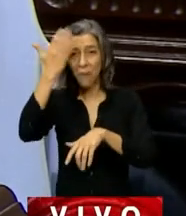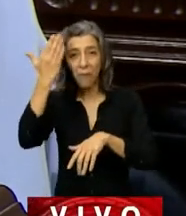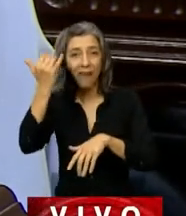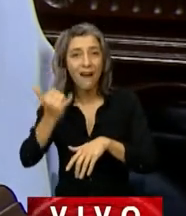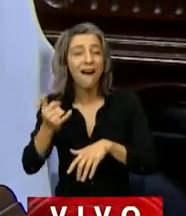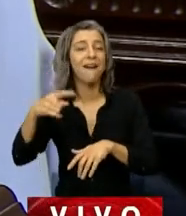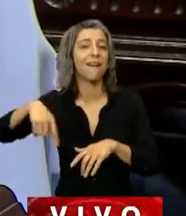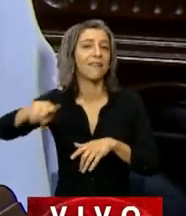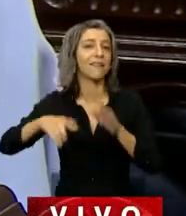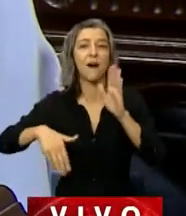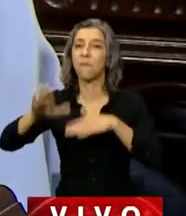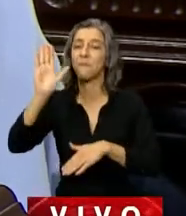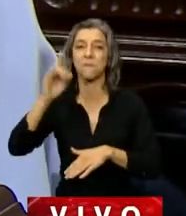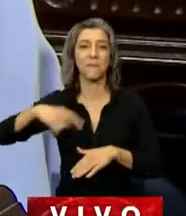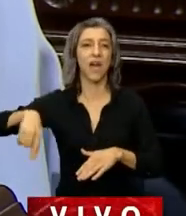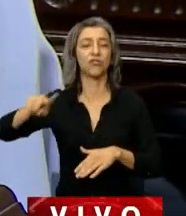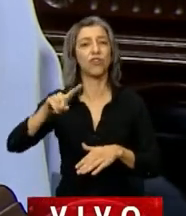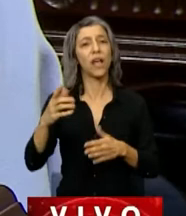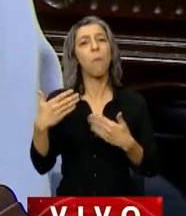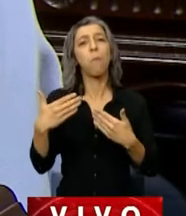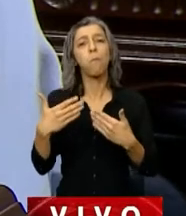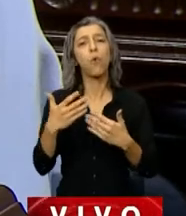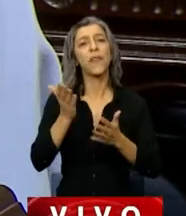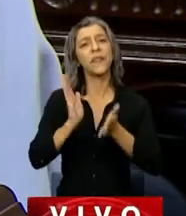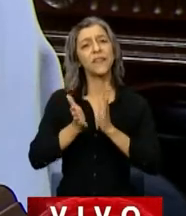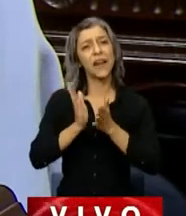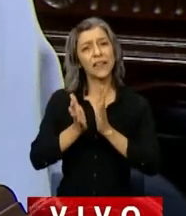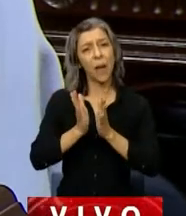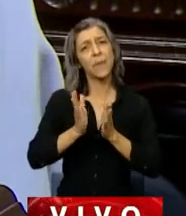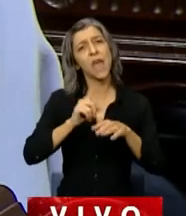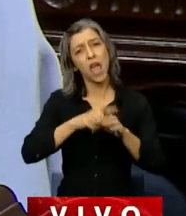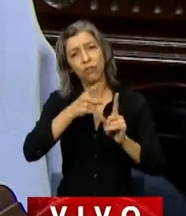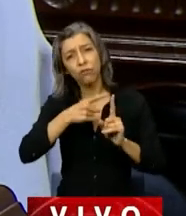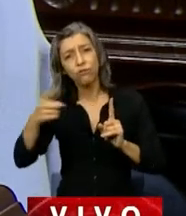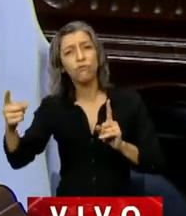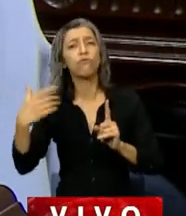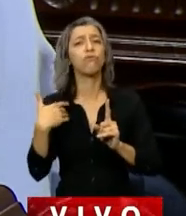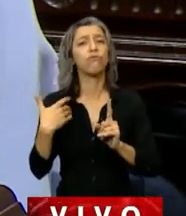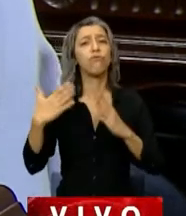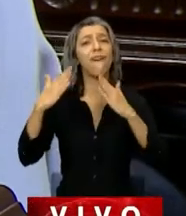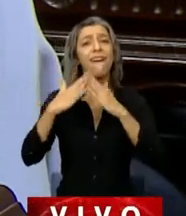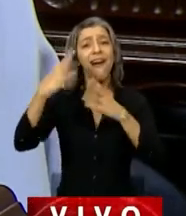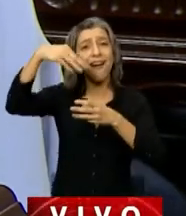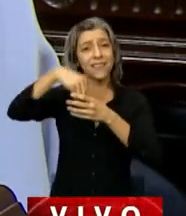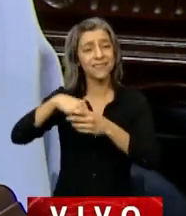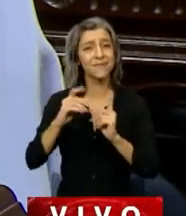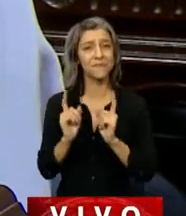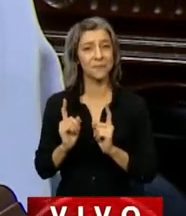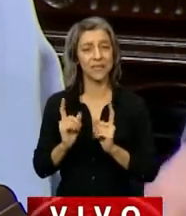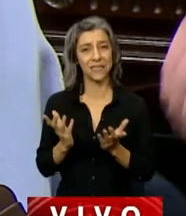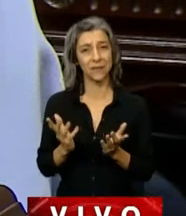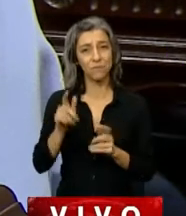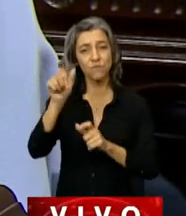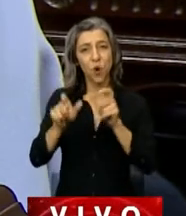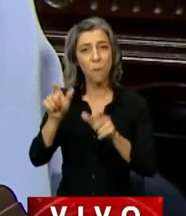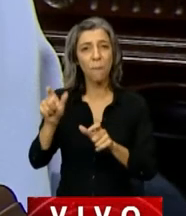estamos analizando pueden ser tratados y controlados en los domicilios de las personas con un nivel